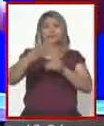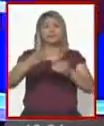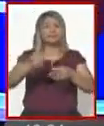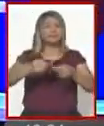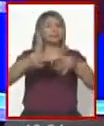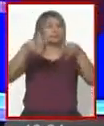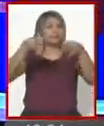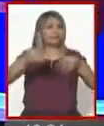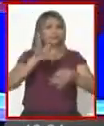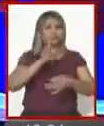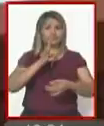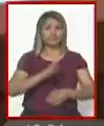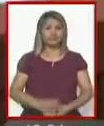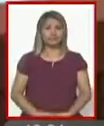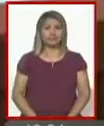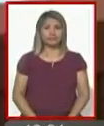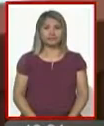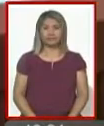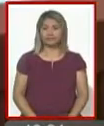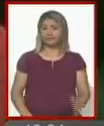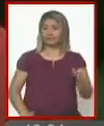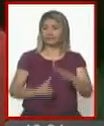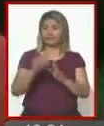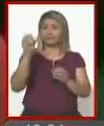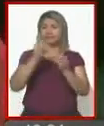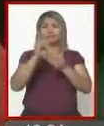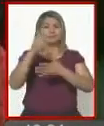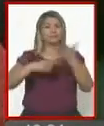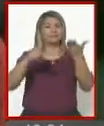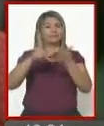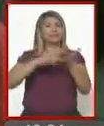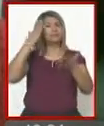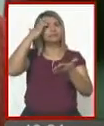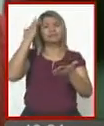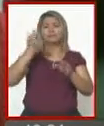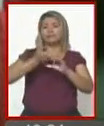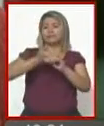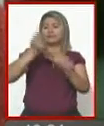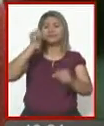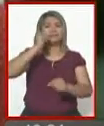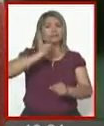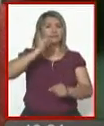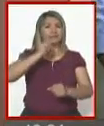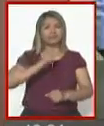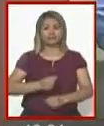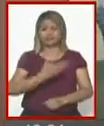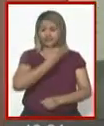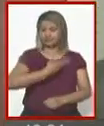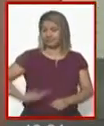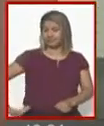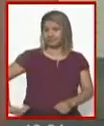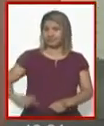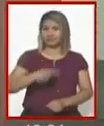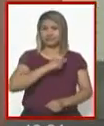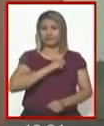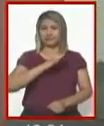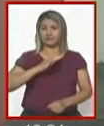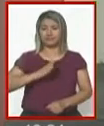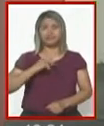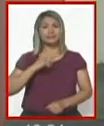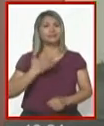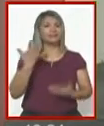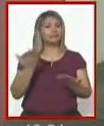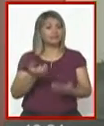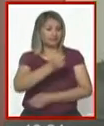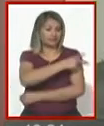oficialismo se pronuncia surgen más críticas ante la renuncia de la presidenta del tribunal supremo electoral demócratas afirma